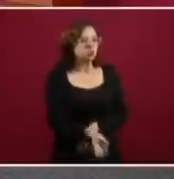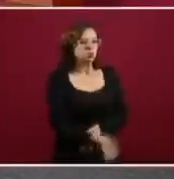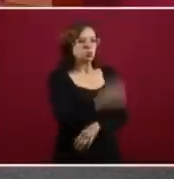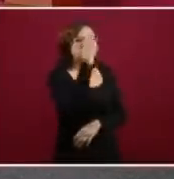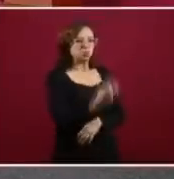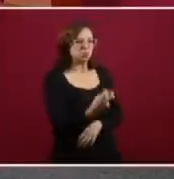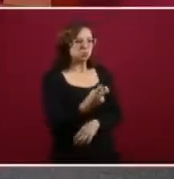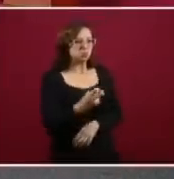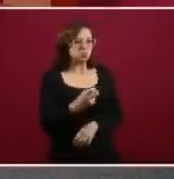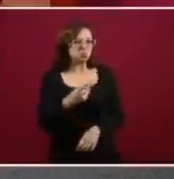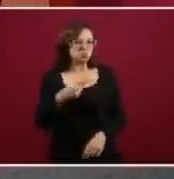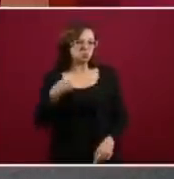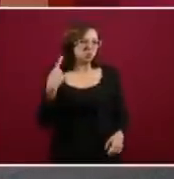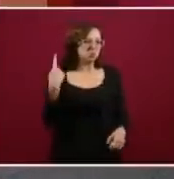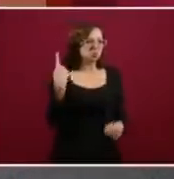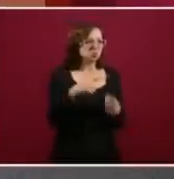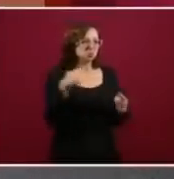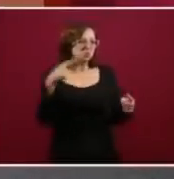acusados